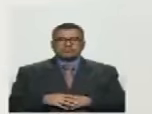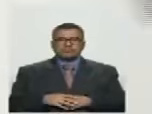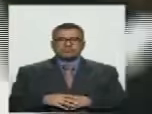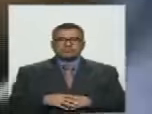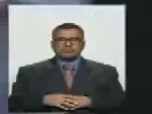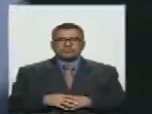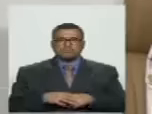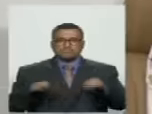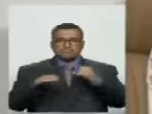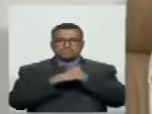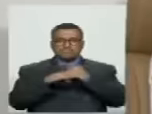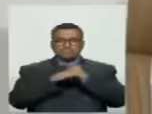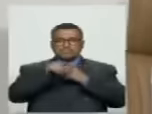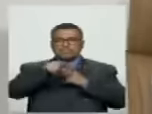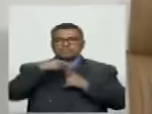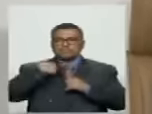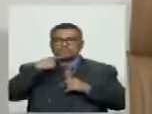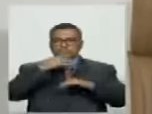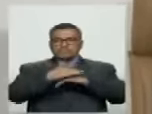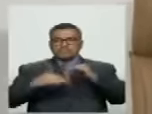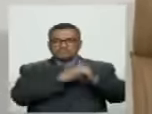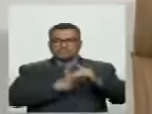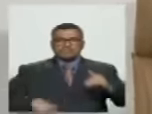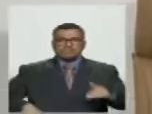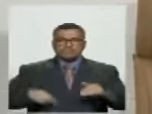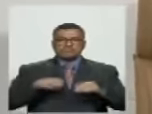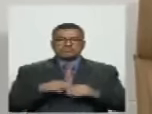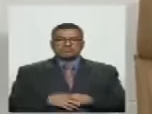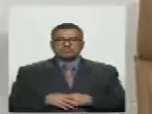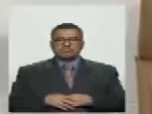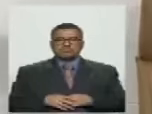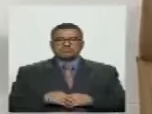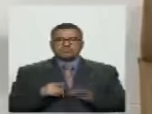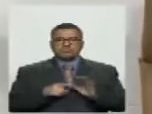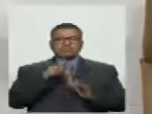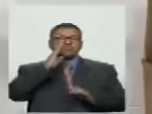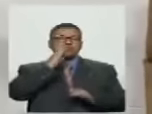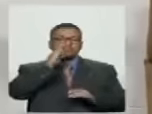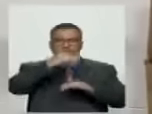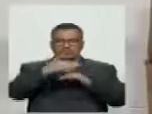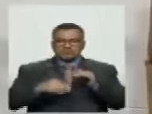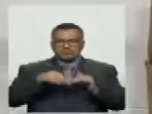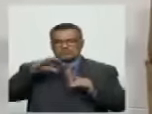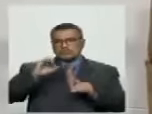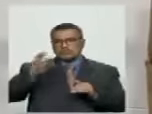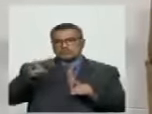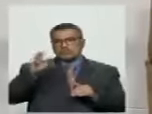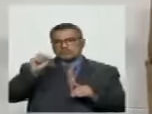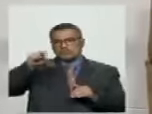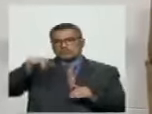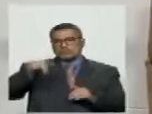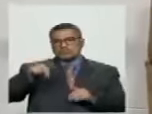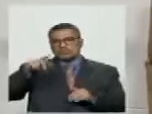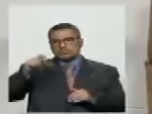Es idéntico a lo que dijo el que era el vicepresidente de contenidos de Facebook, Chamath